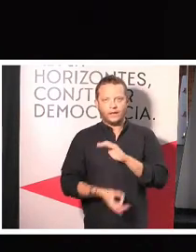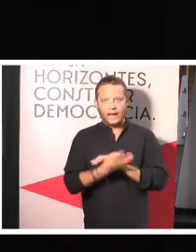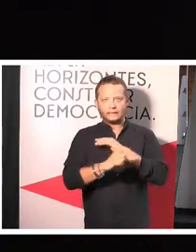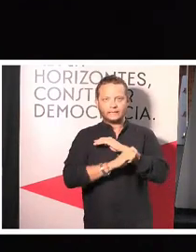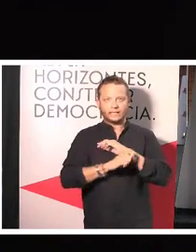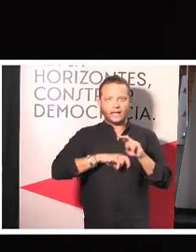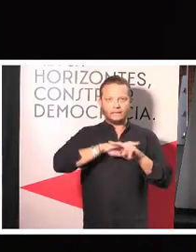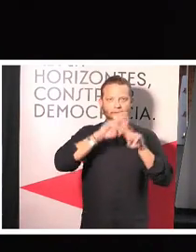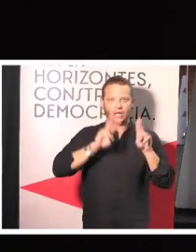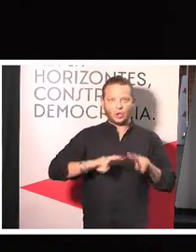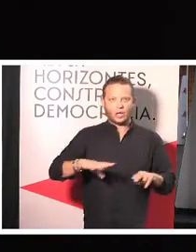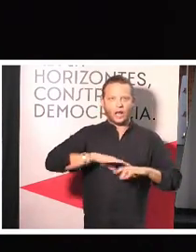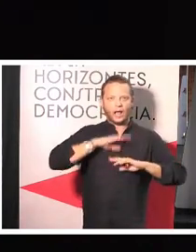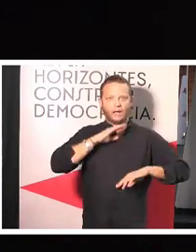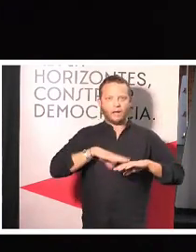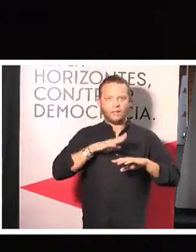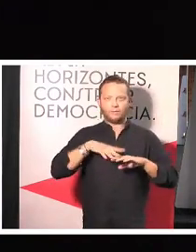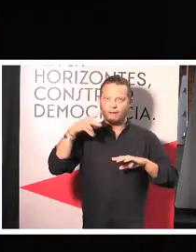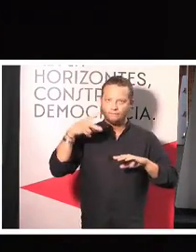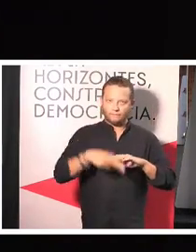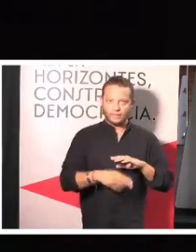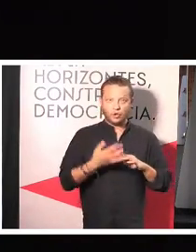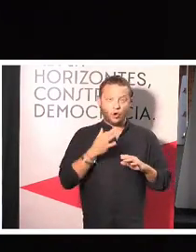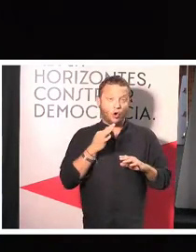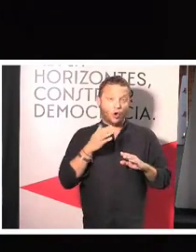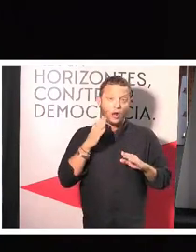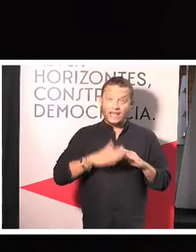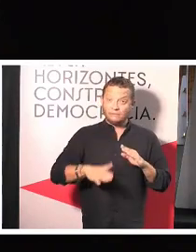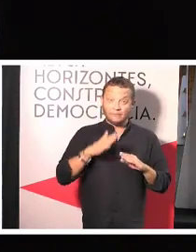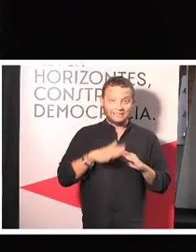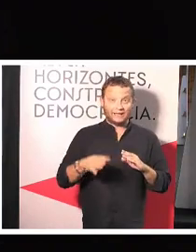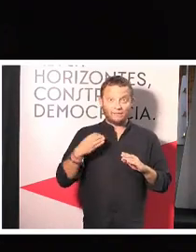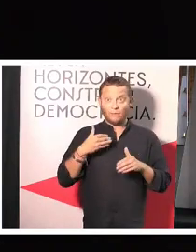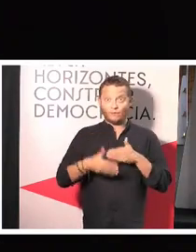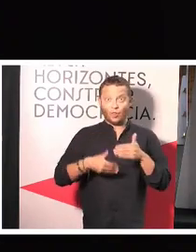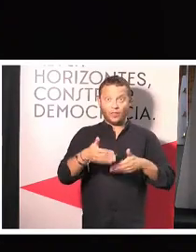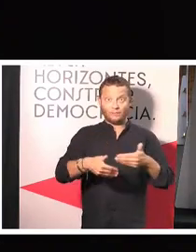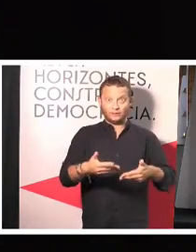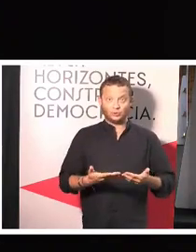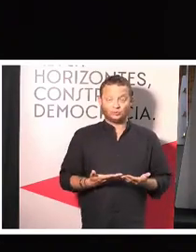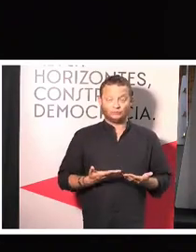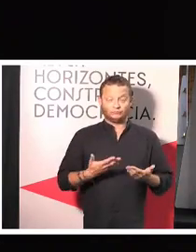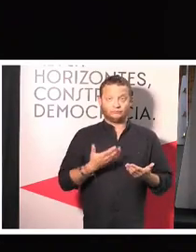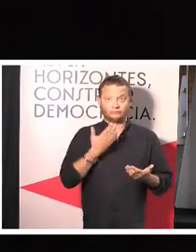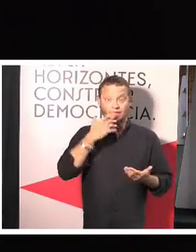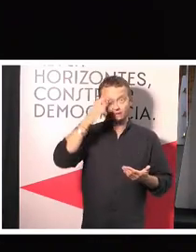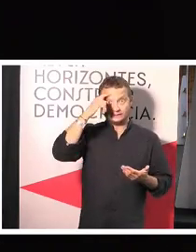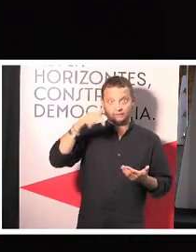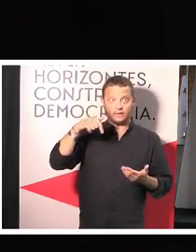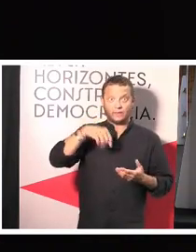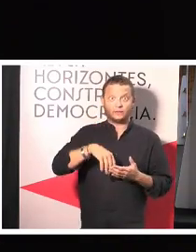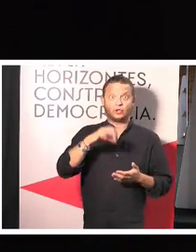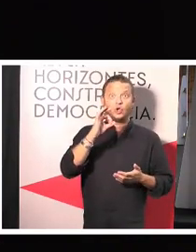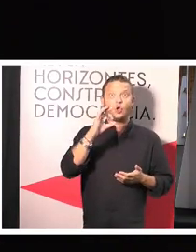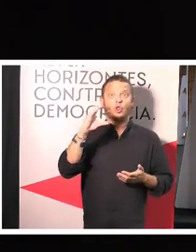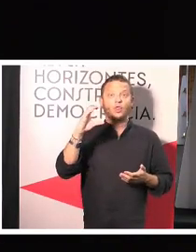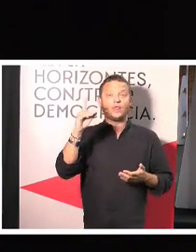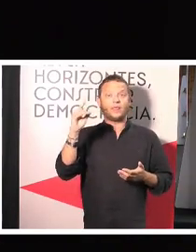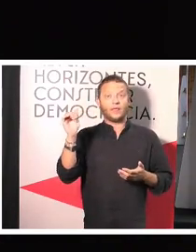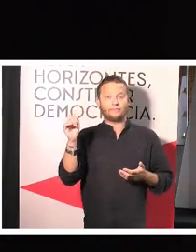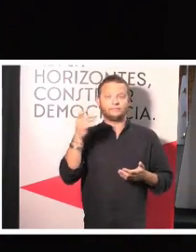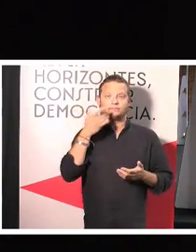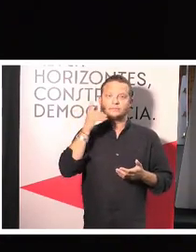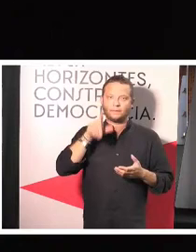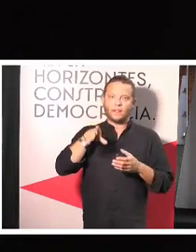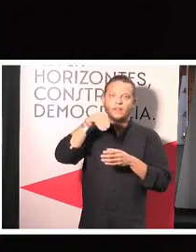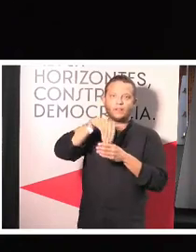estrategia internacional que sea capaz de poner freno o, por lo menos, límite a ese procedimiento. Como sabéis, en el seno de la OCDE,